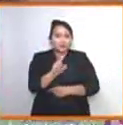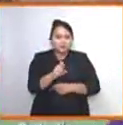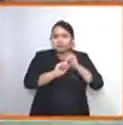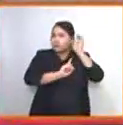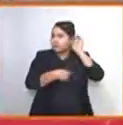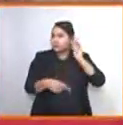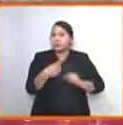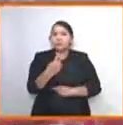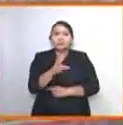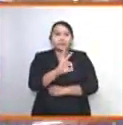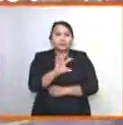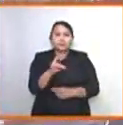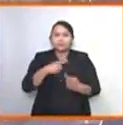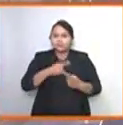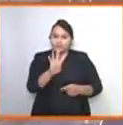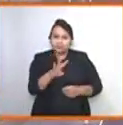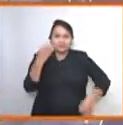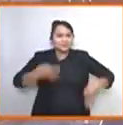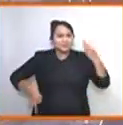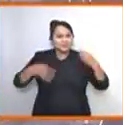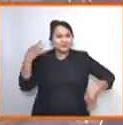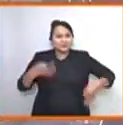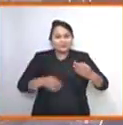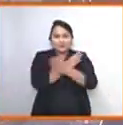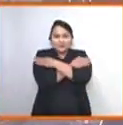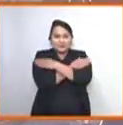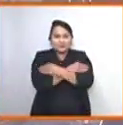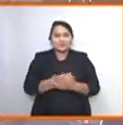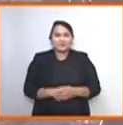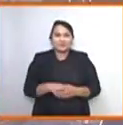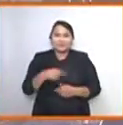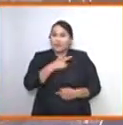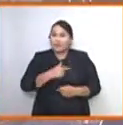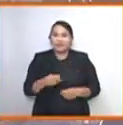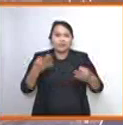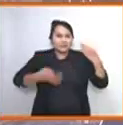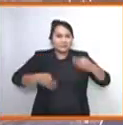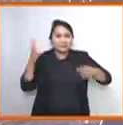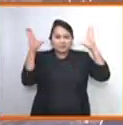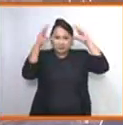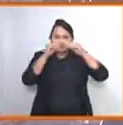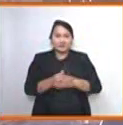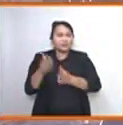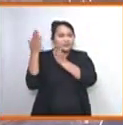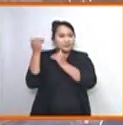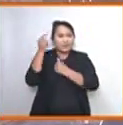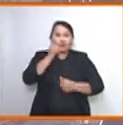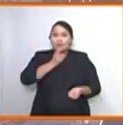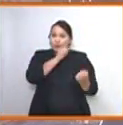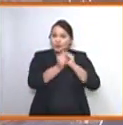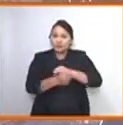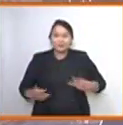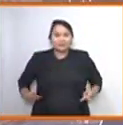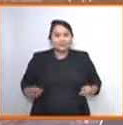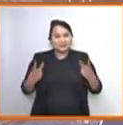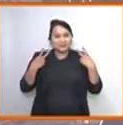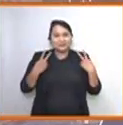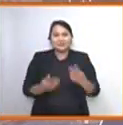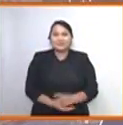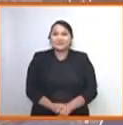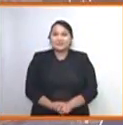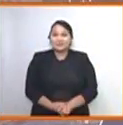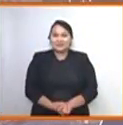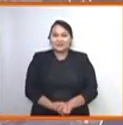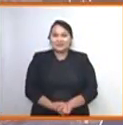1, 98 más 4. Muchas felicidades. Deseo una feliz noche. Lleno de esperanza, Loto, te cambia la vida.